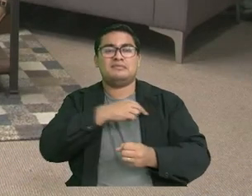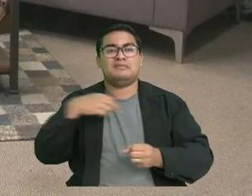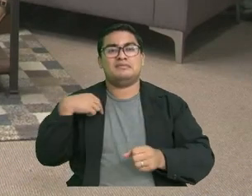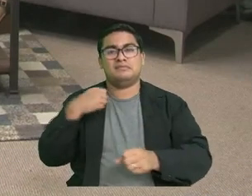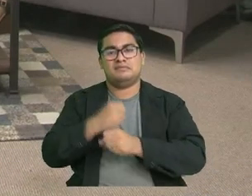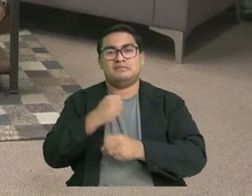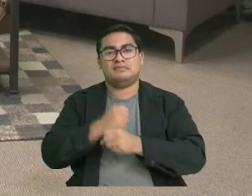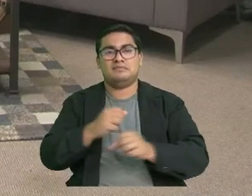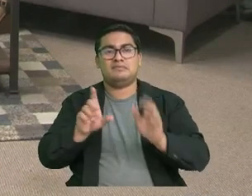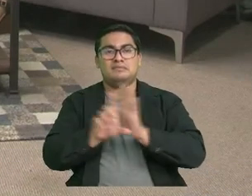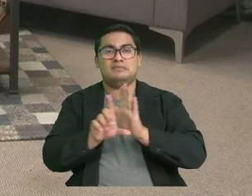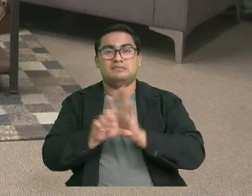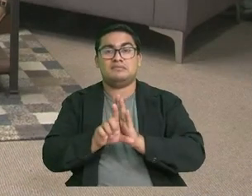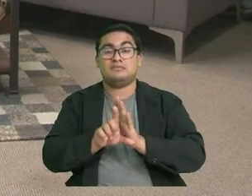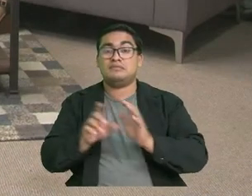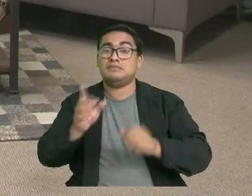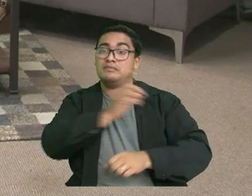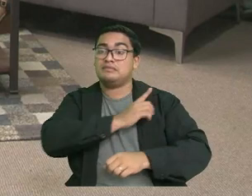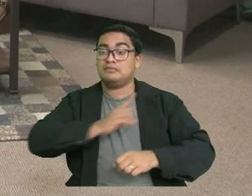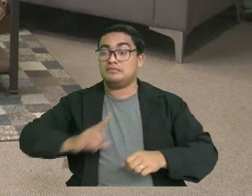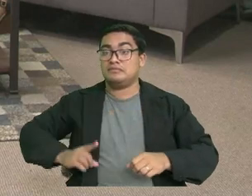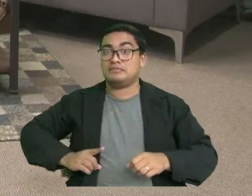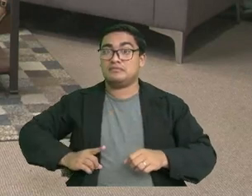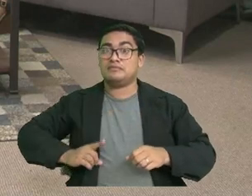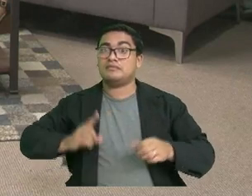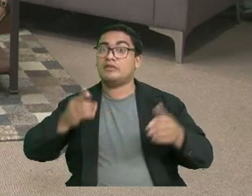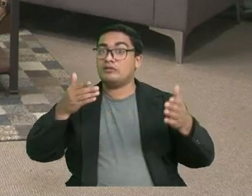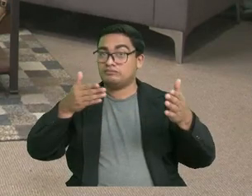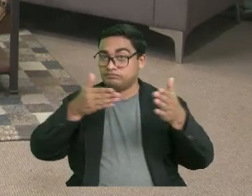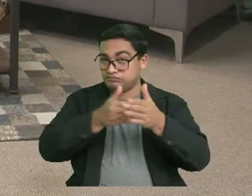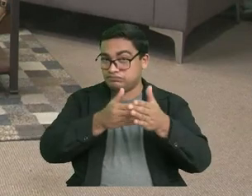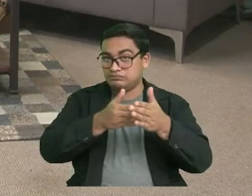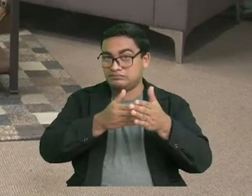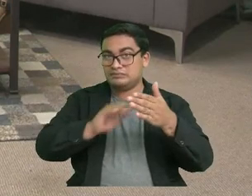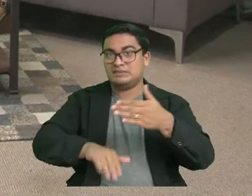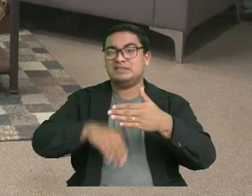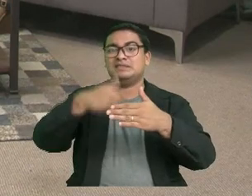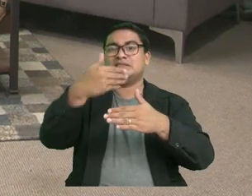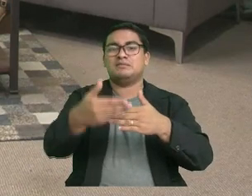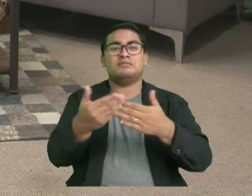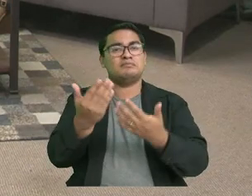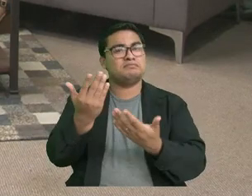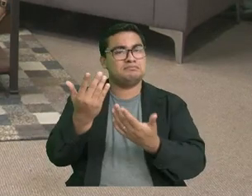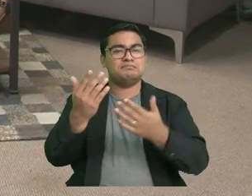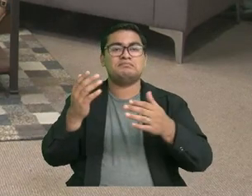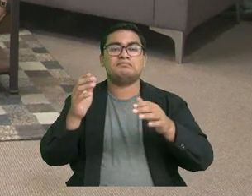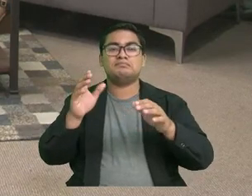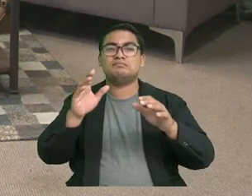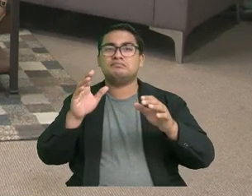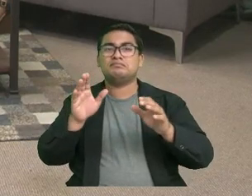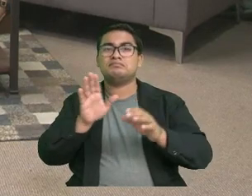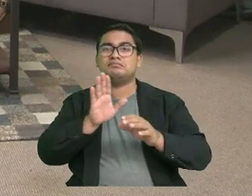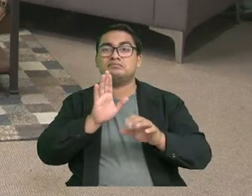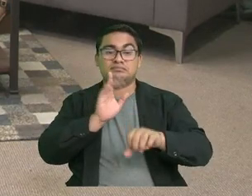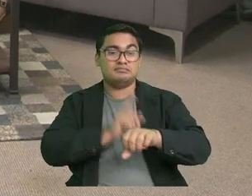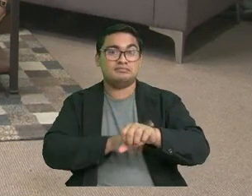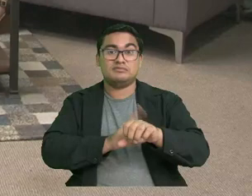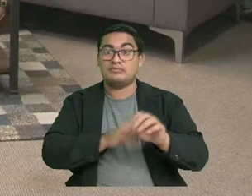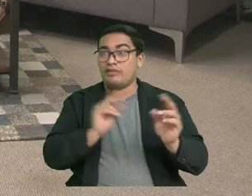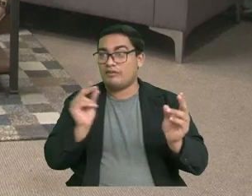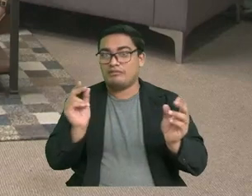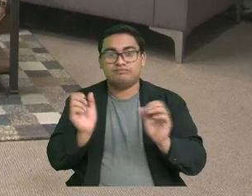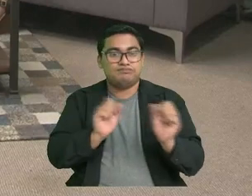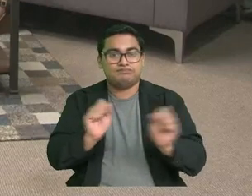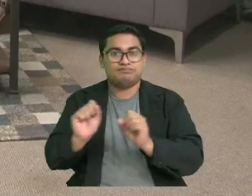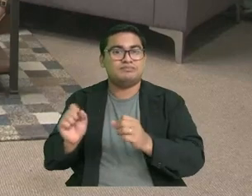marco jurídico bastante fuerte. Diputada, tenemos que hacer una pausa, pero al volver quisiera que continuáramos hablando. El tiempo va deprisa. Va deprisa. Claro que